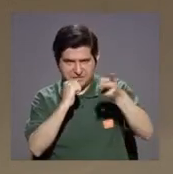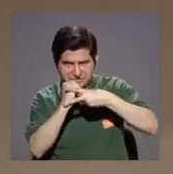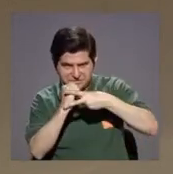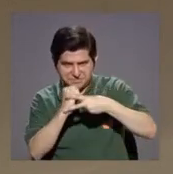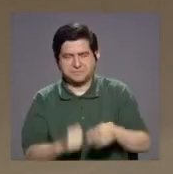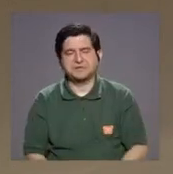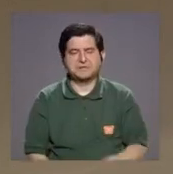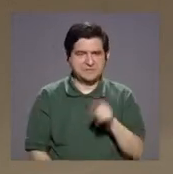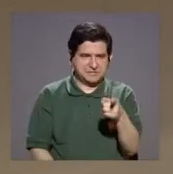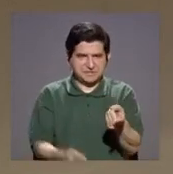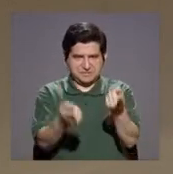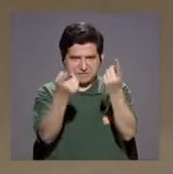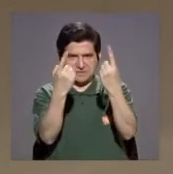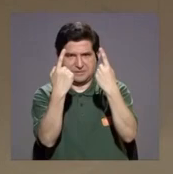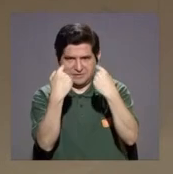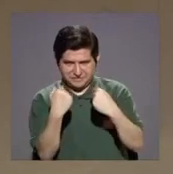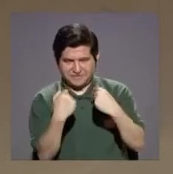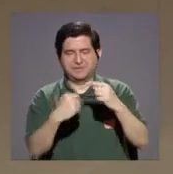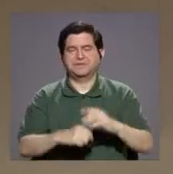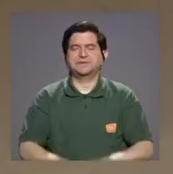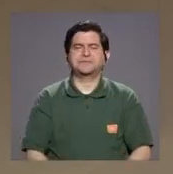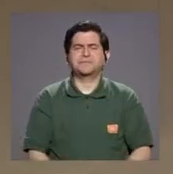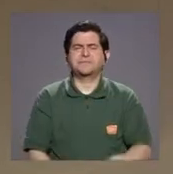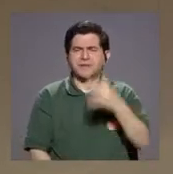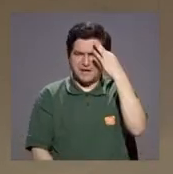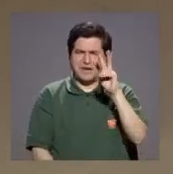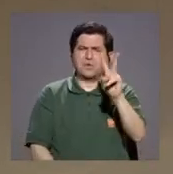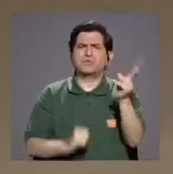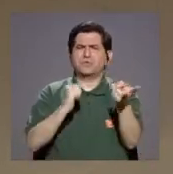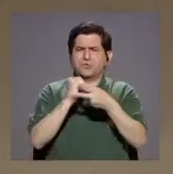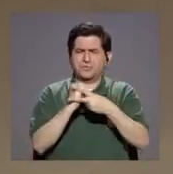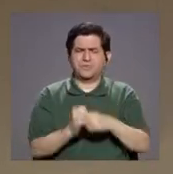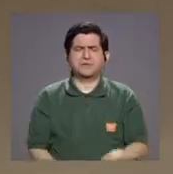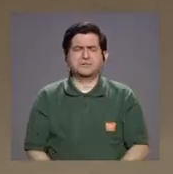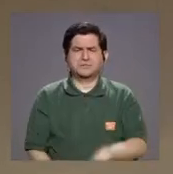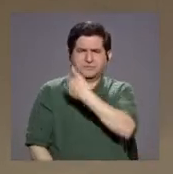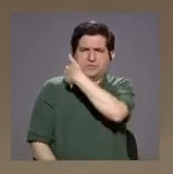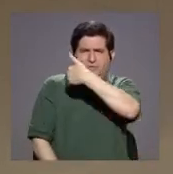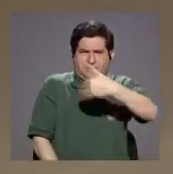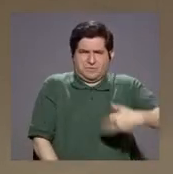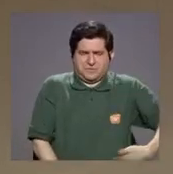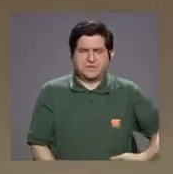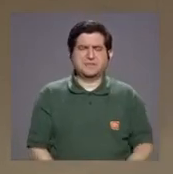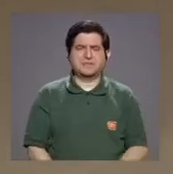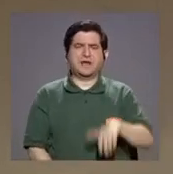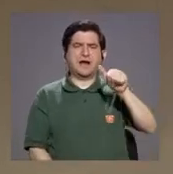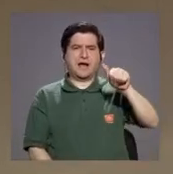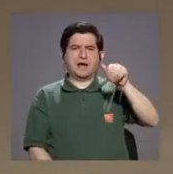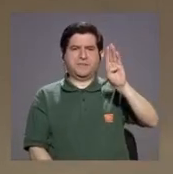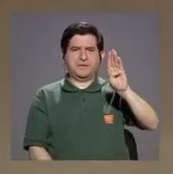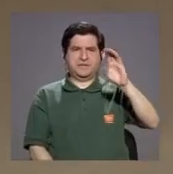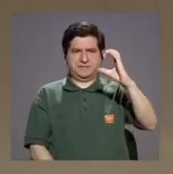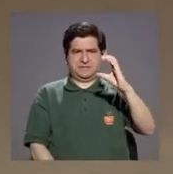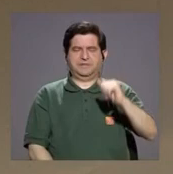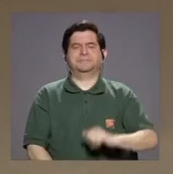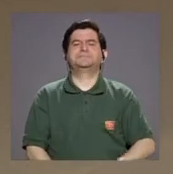calidades creo que un par de veces como presidente de abc que